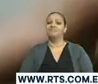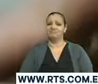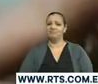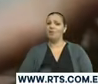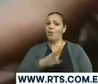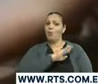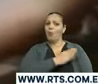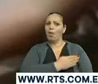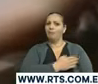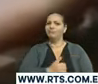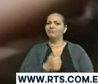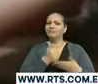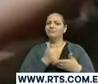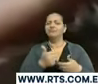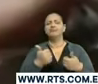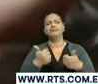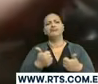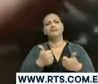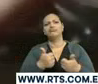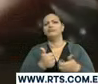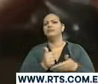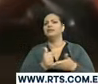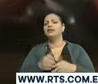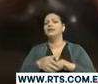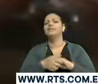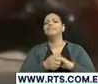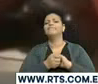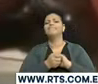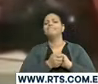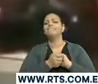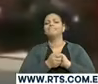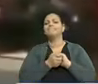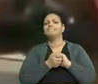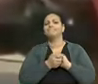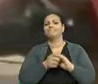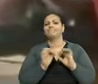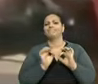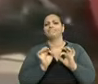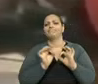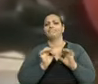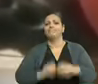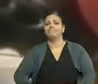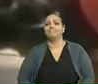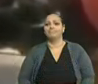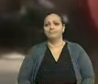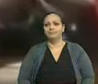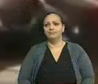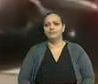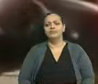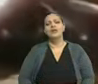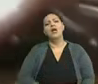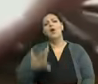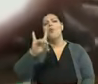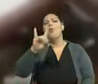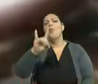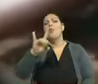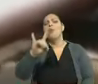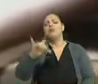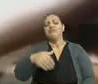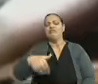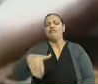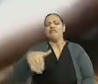valerosos y muy solidarios con este animalito. Los que tienen mascotas, saben que las mascotas son parte de su